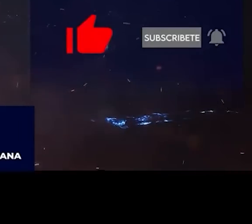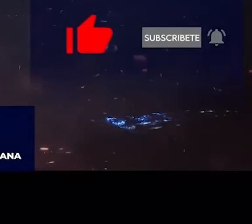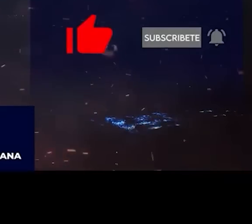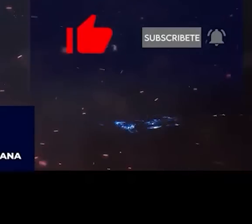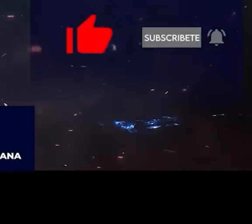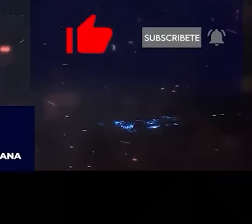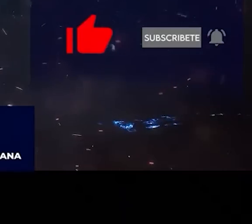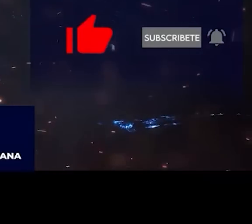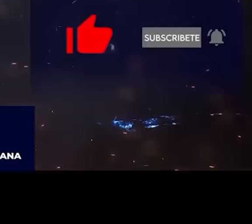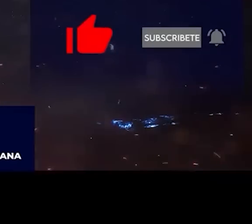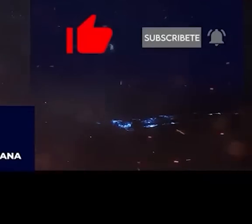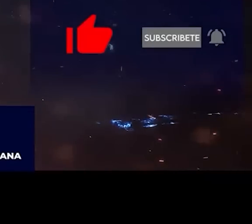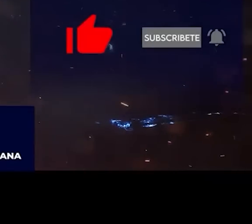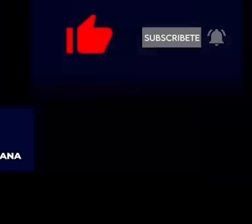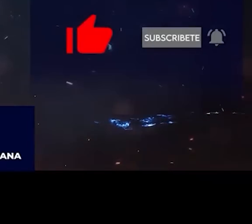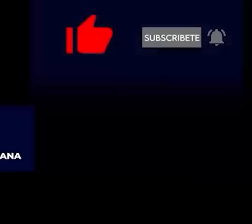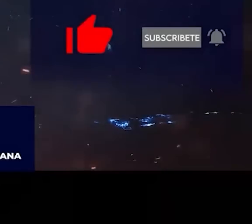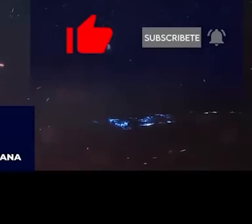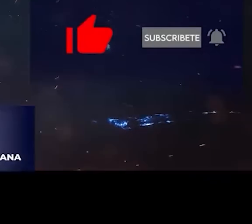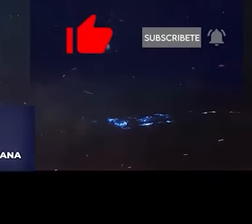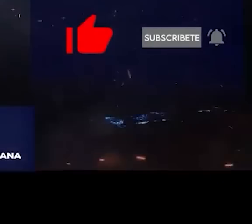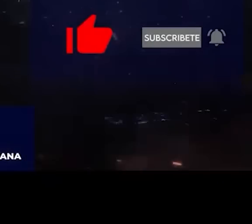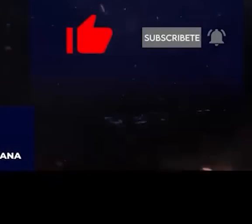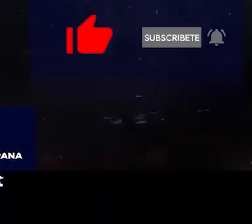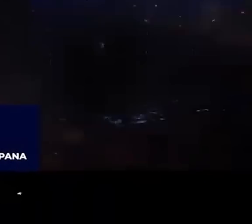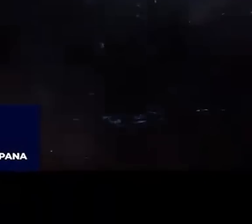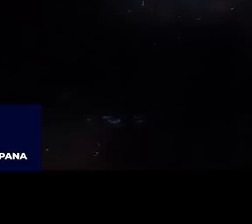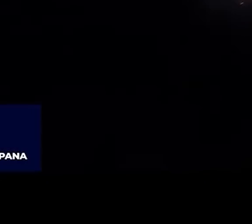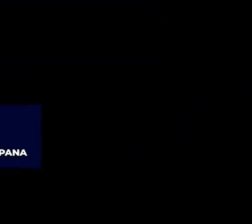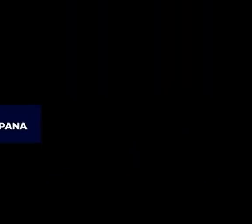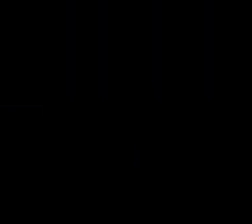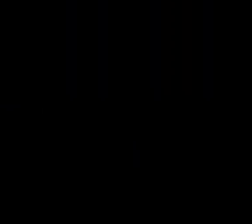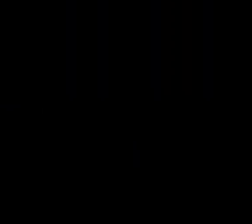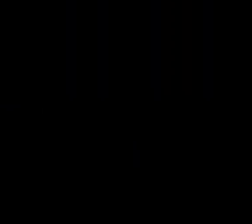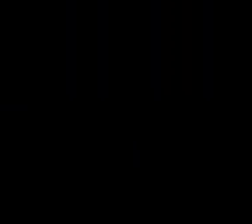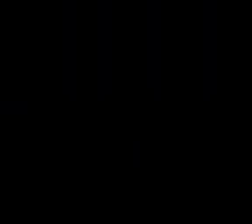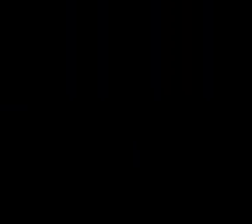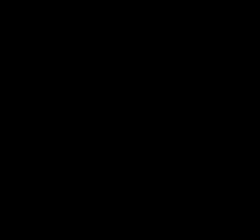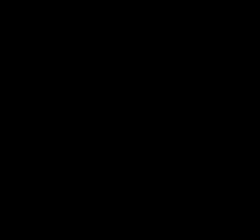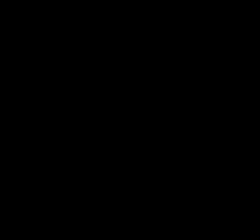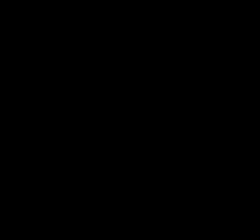están escuchando las aprendan, les sirvan, porque hermano, nuestro interés, ya no ganamos nada. En el caso